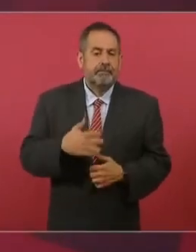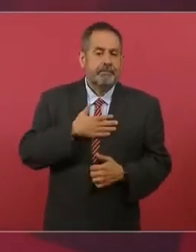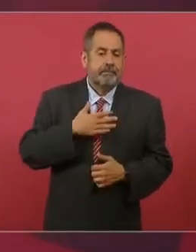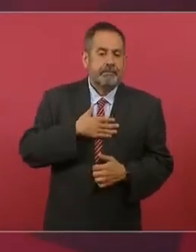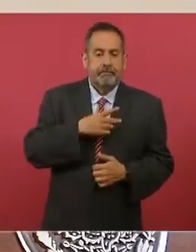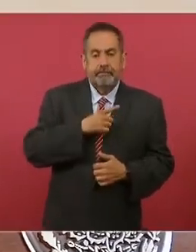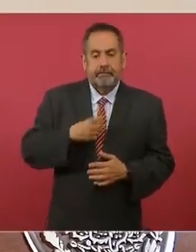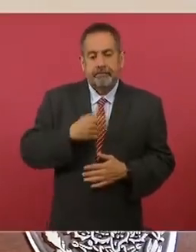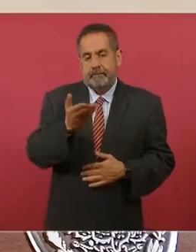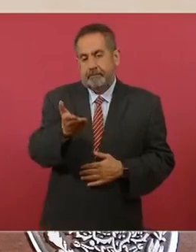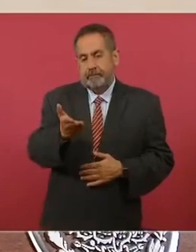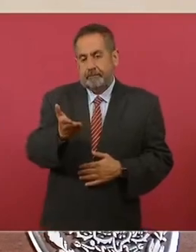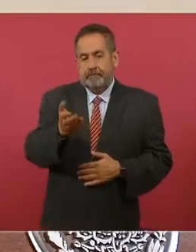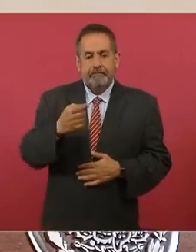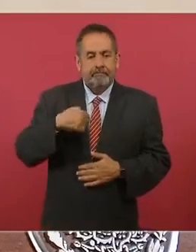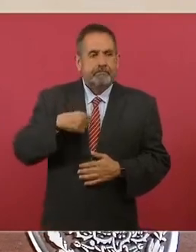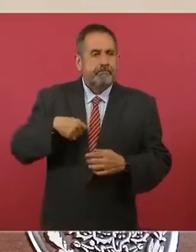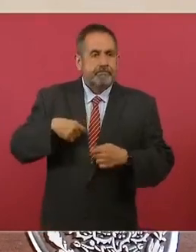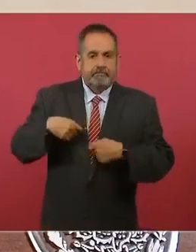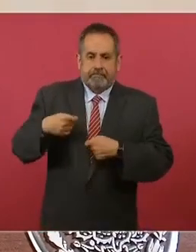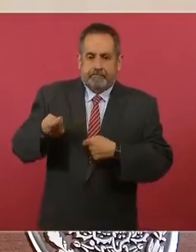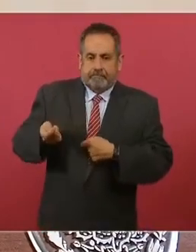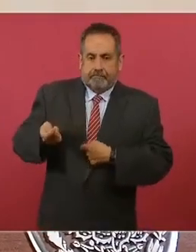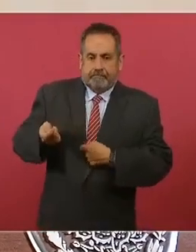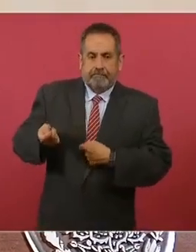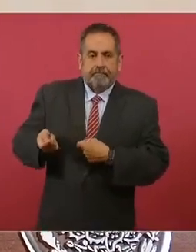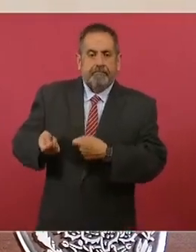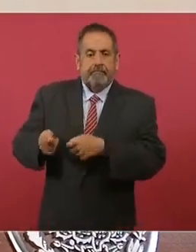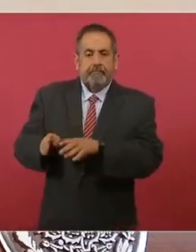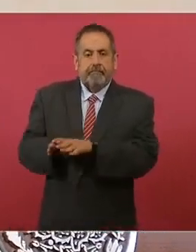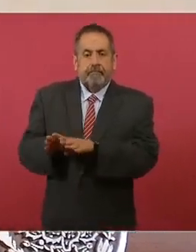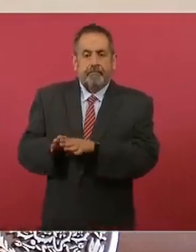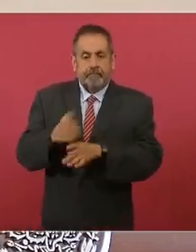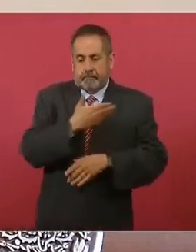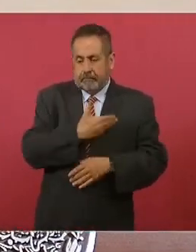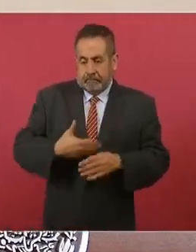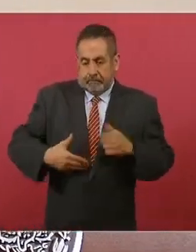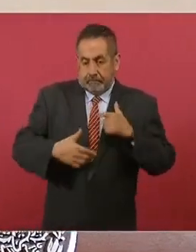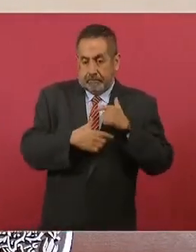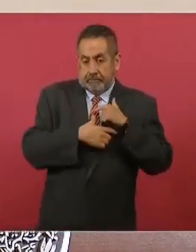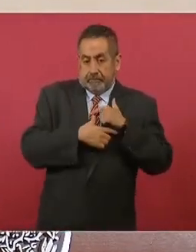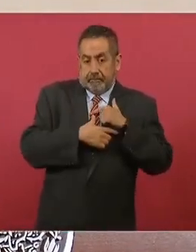no solo en su momento la presidencia,